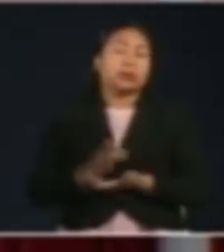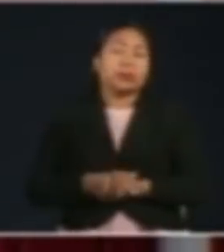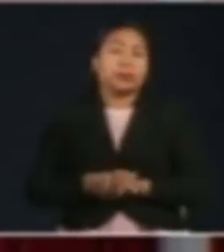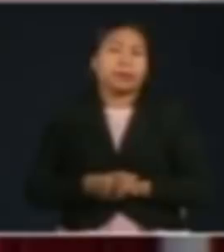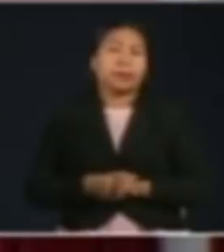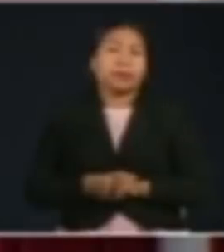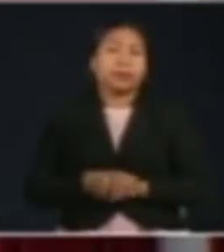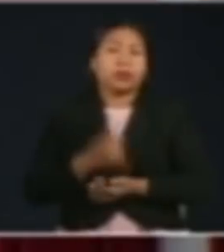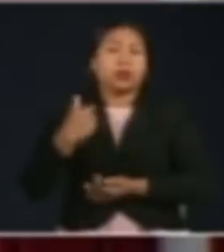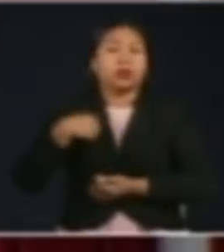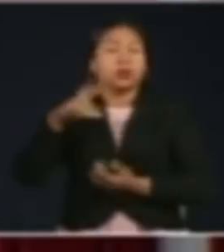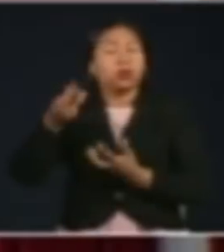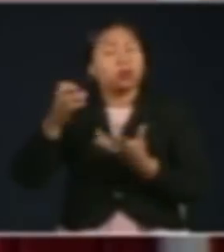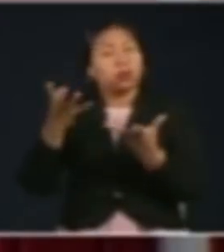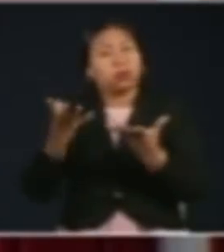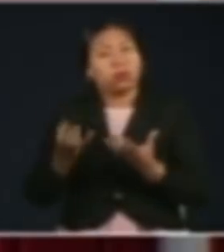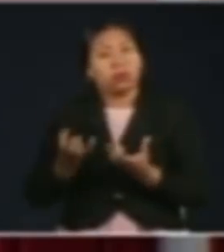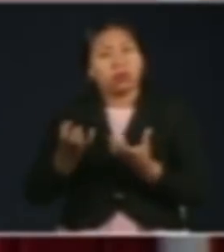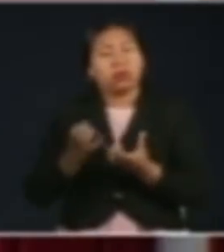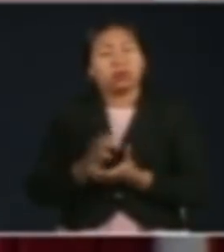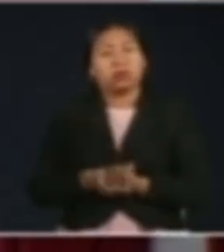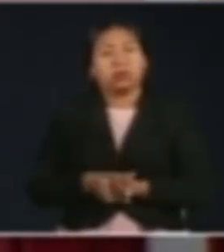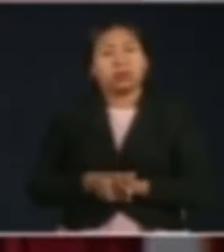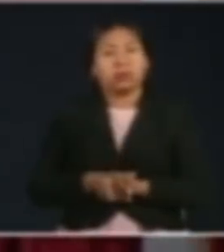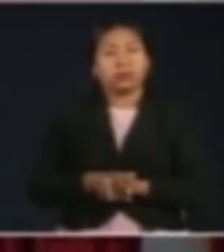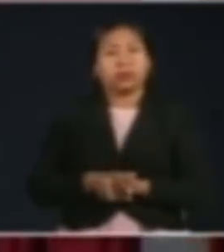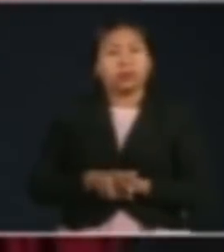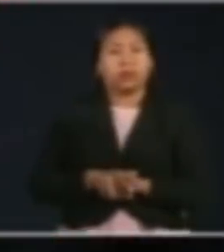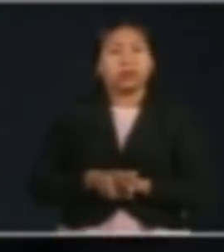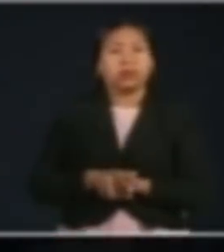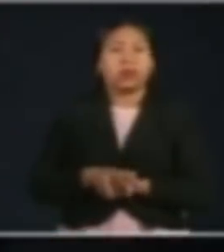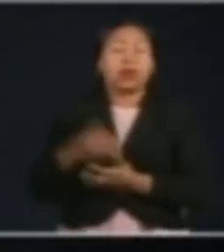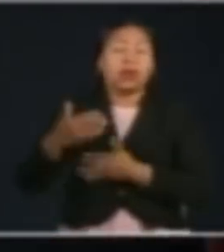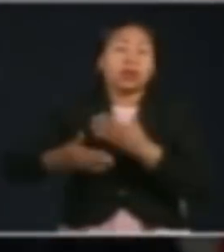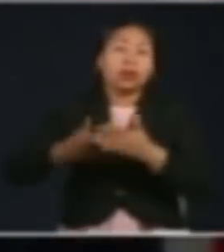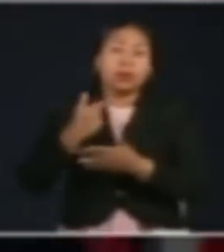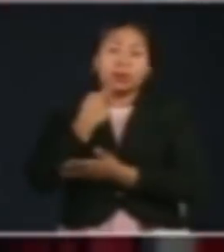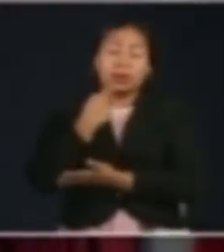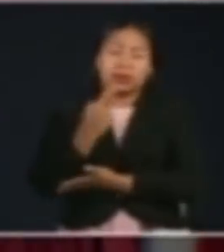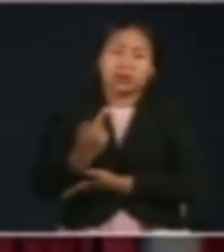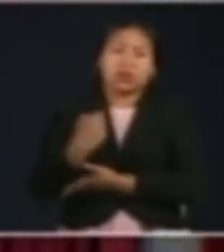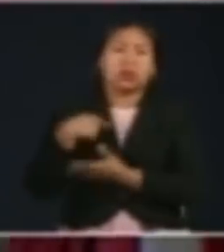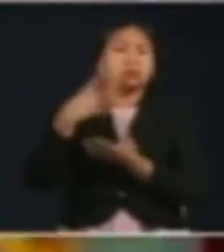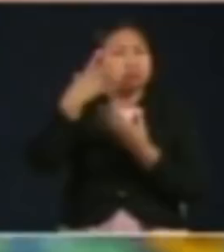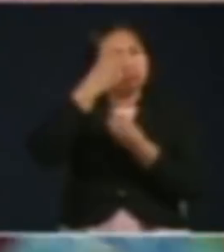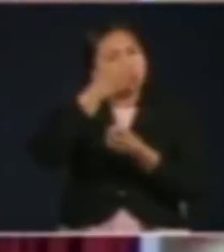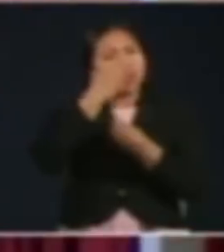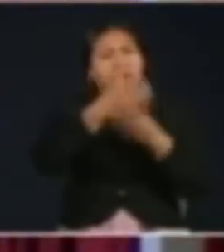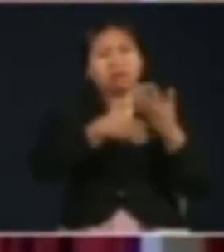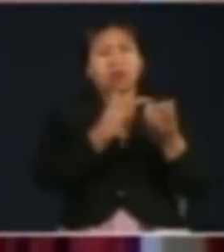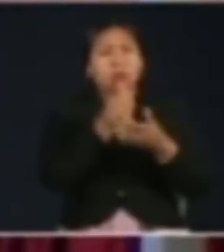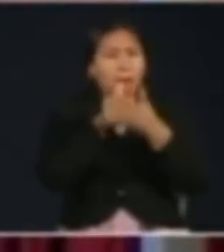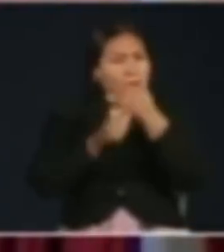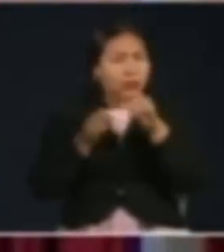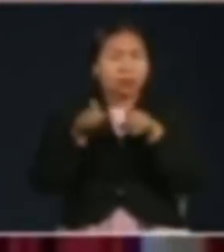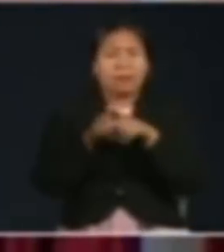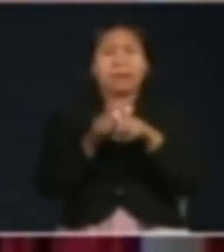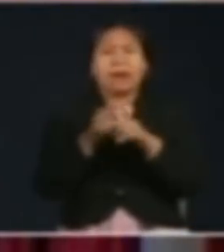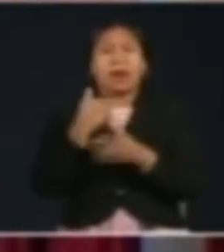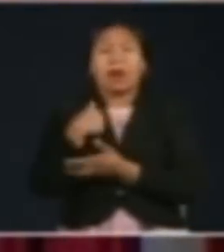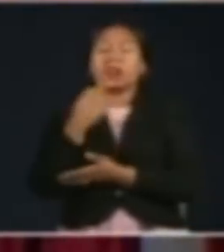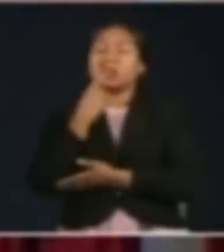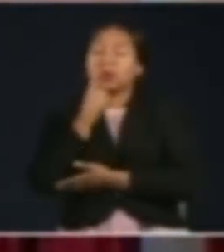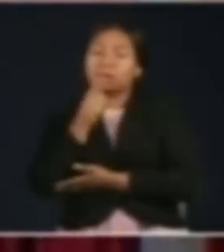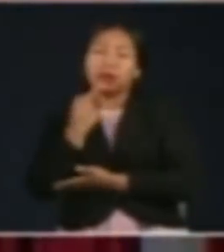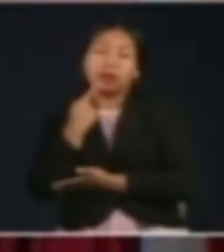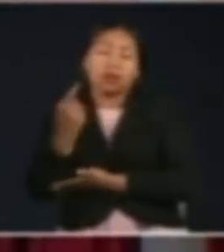Y yo no quiero, porque después me van a venir que no, que esto es información confidencial, que me digan que los mismos